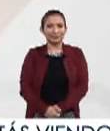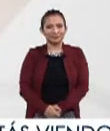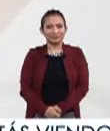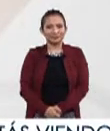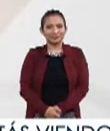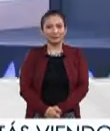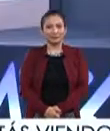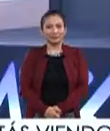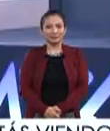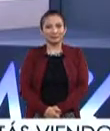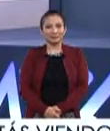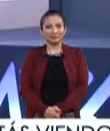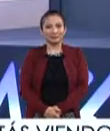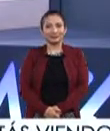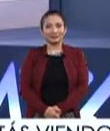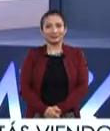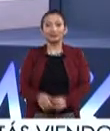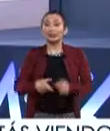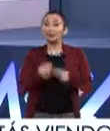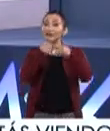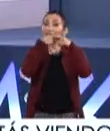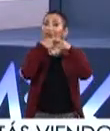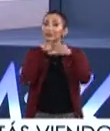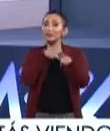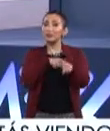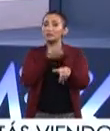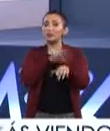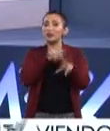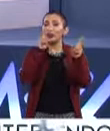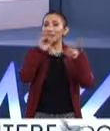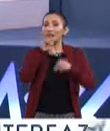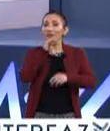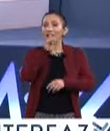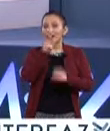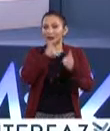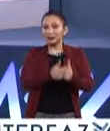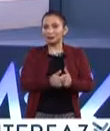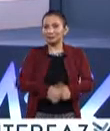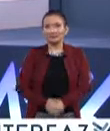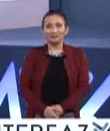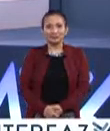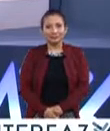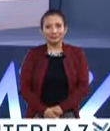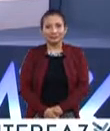Gracias, hasta luego. Hasta luego. Vamos a hacer una breve pausa y seguimos con más temas en Interfaz, no se vayan.